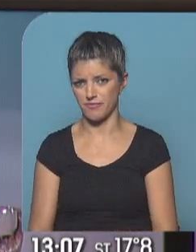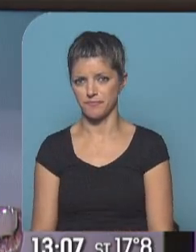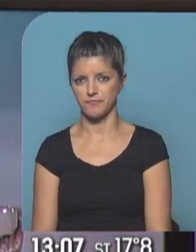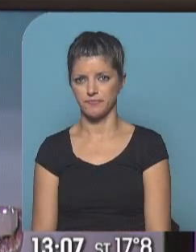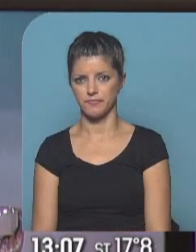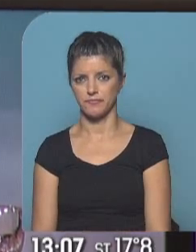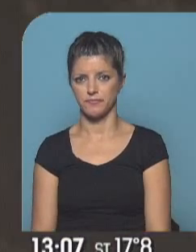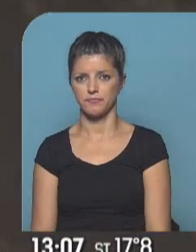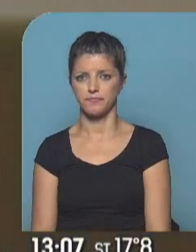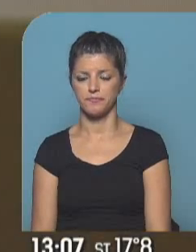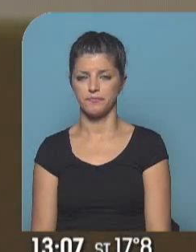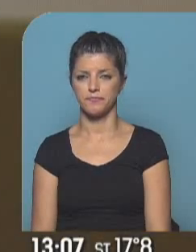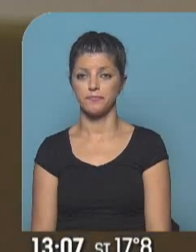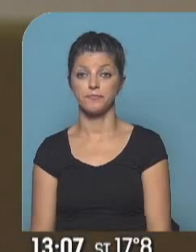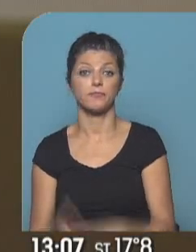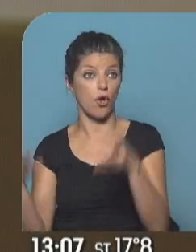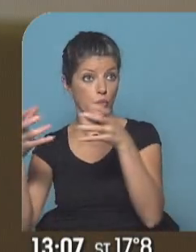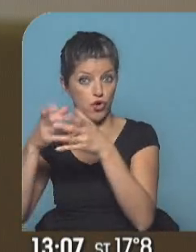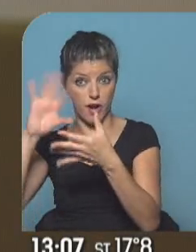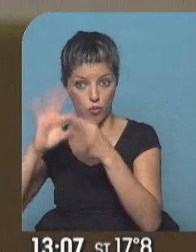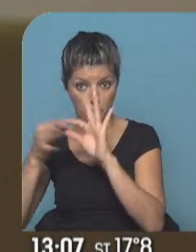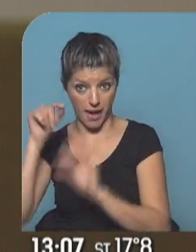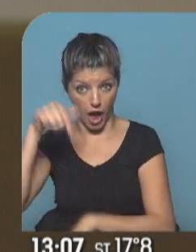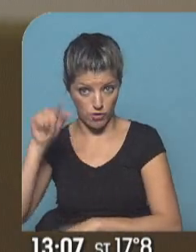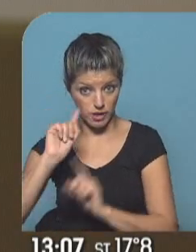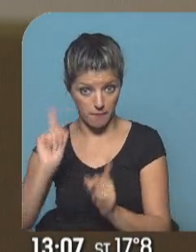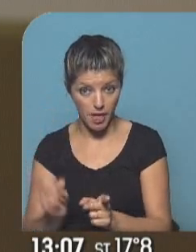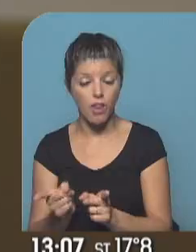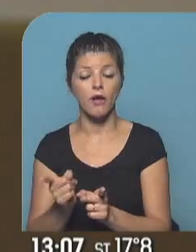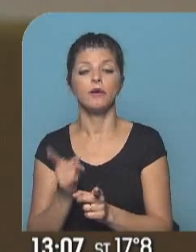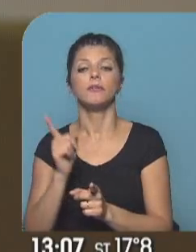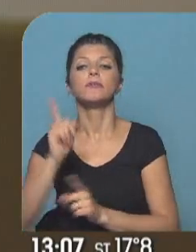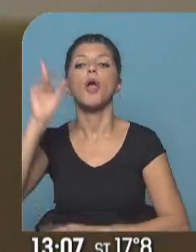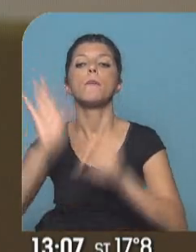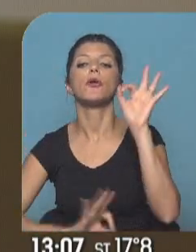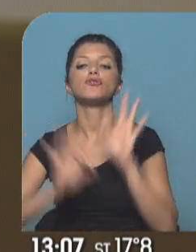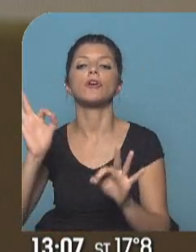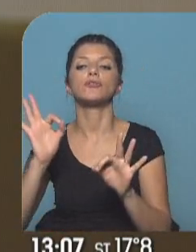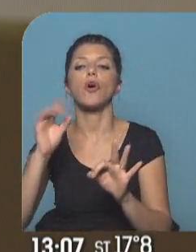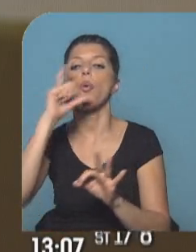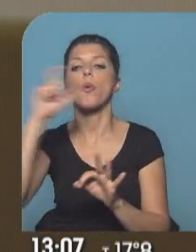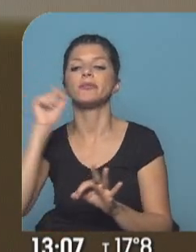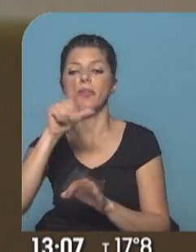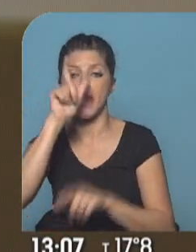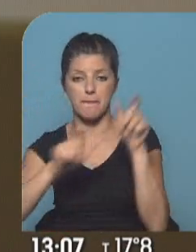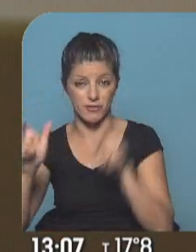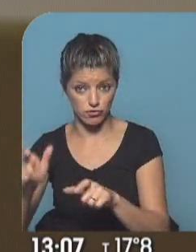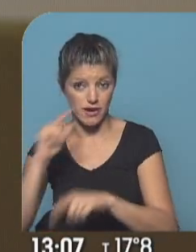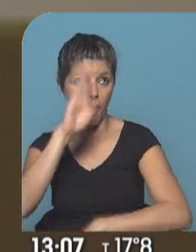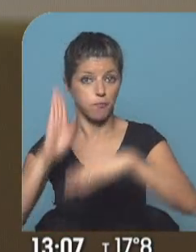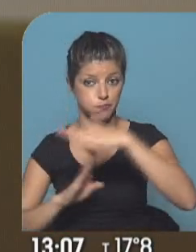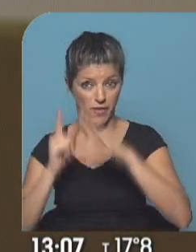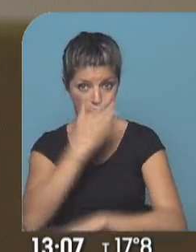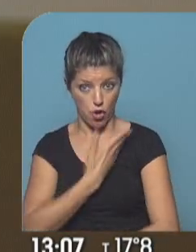coherente. Bueno, es la Unión Europea la que está tomando cartas ahora en el asunto a través de un proyecto de bloquear cuentas personales de jerarcas